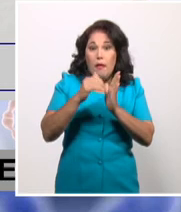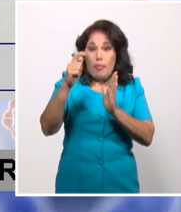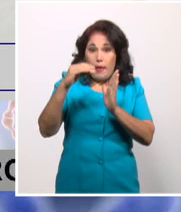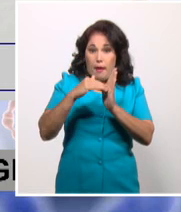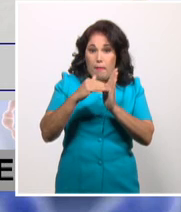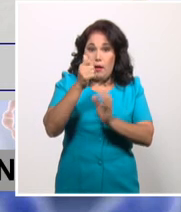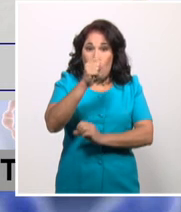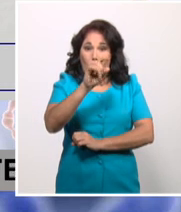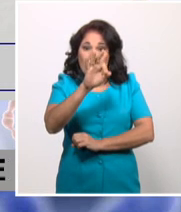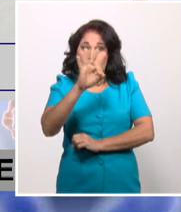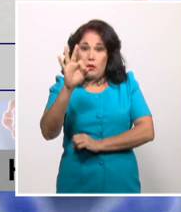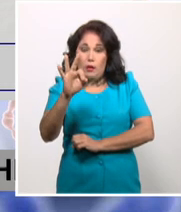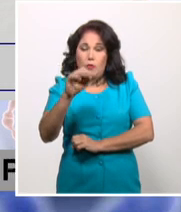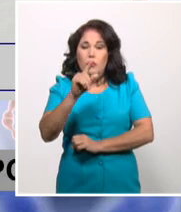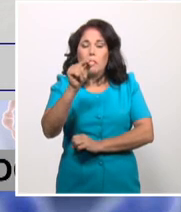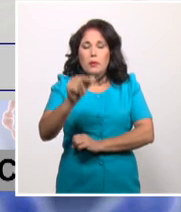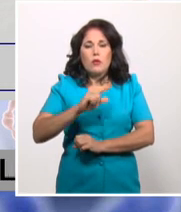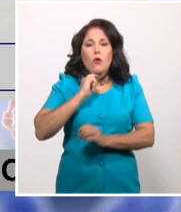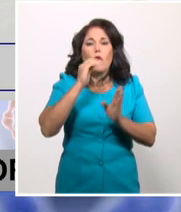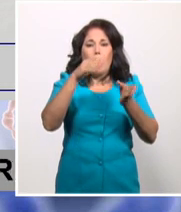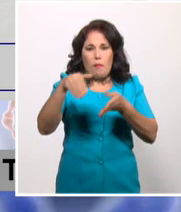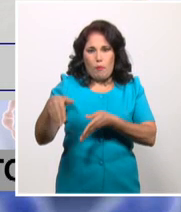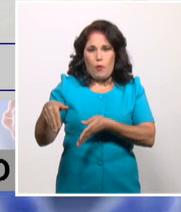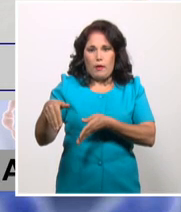10.288 fallecidos,